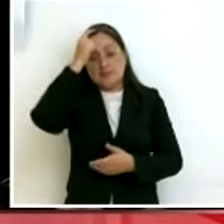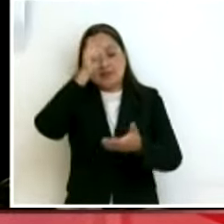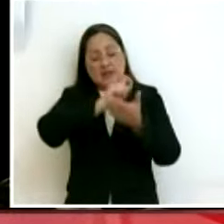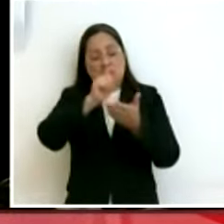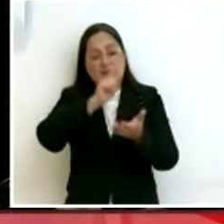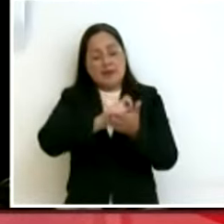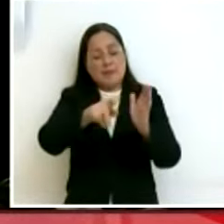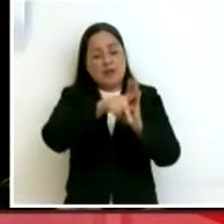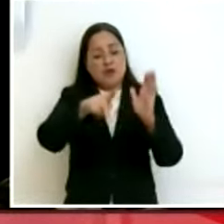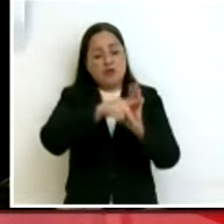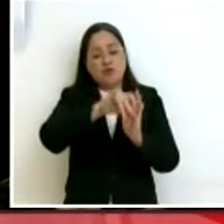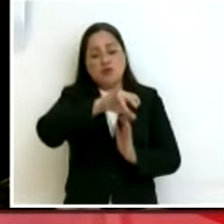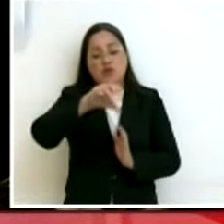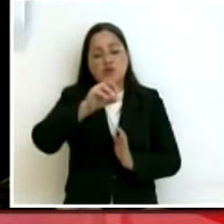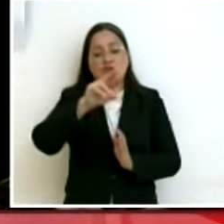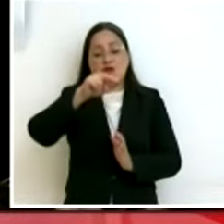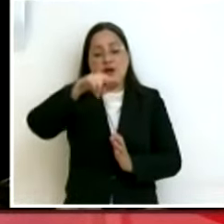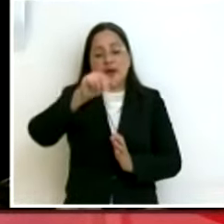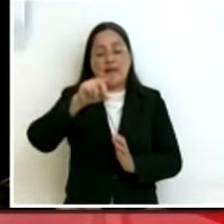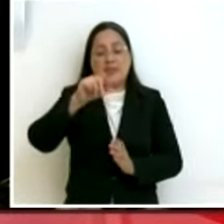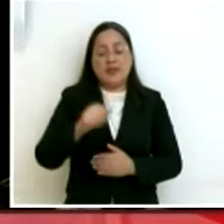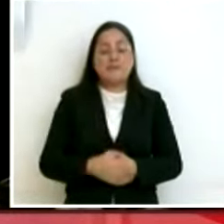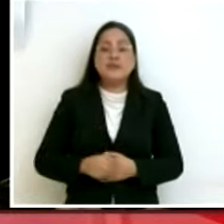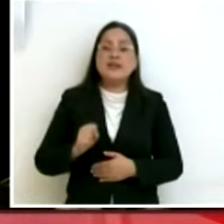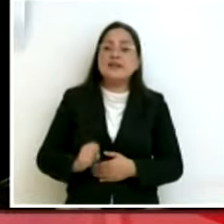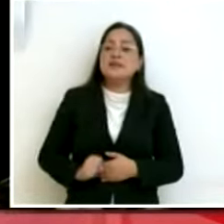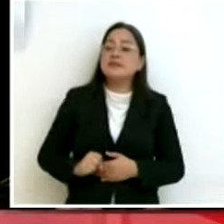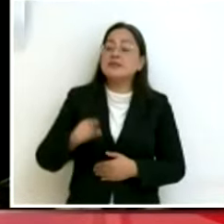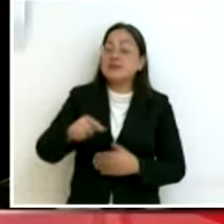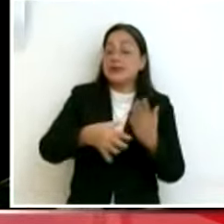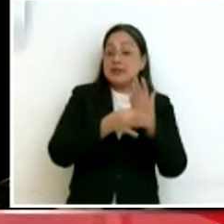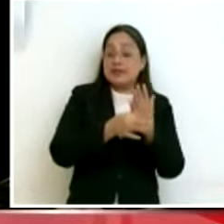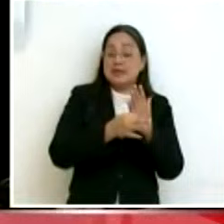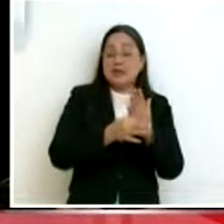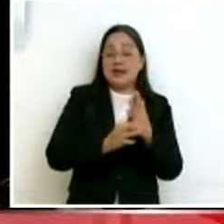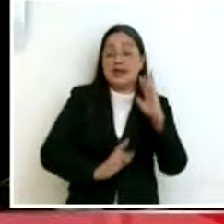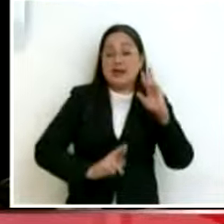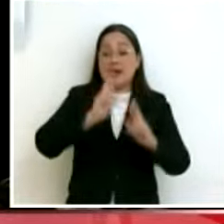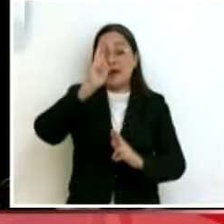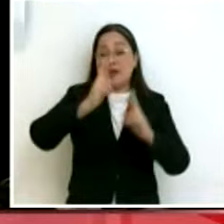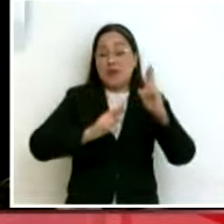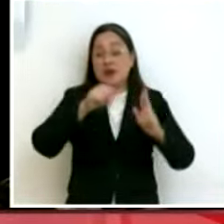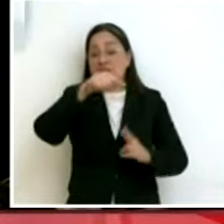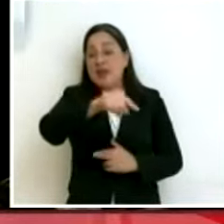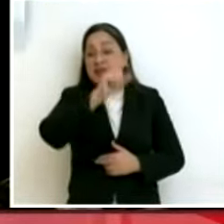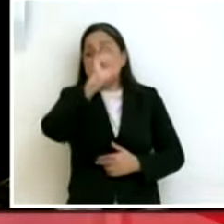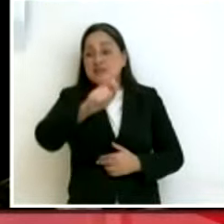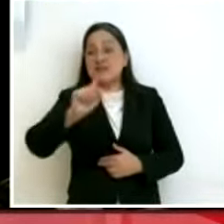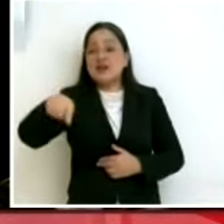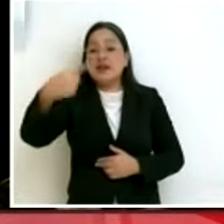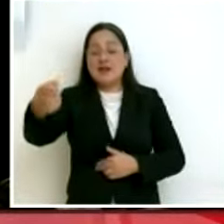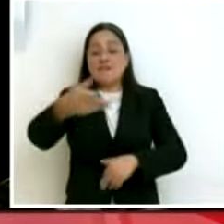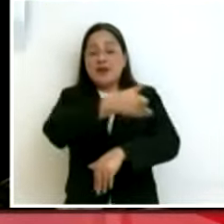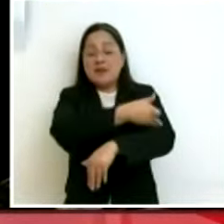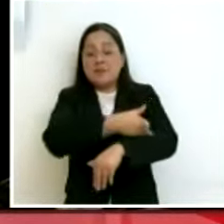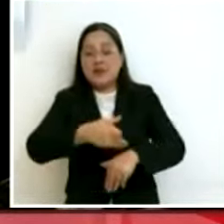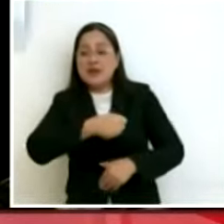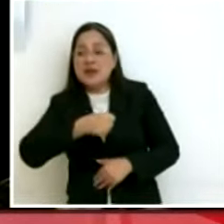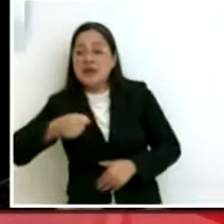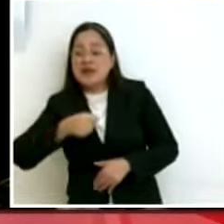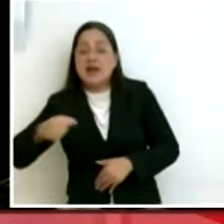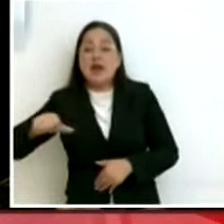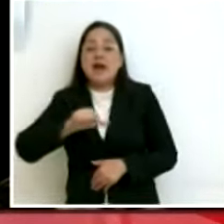en La Jornada. Es rebelión que atinadamente describe como los parientes y allegados de